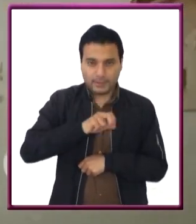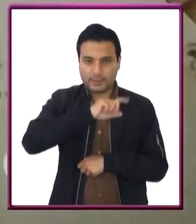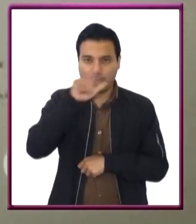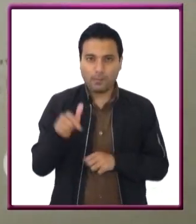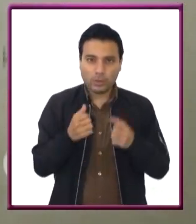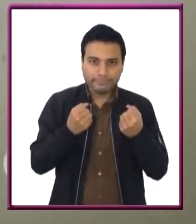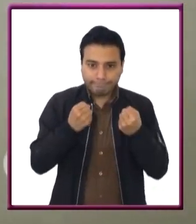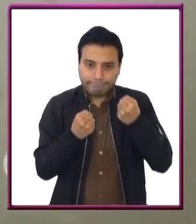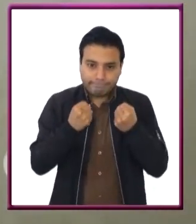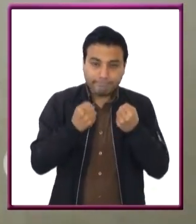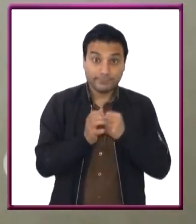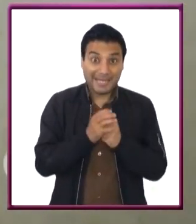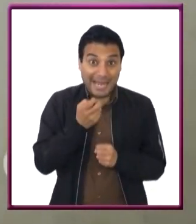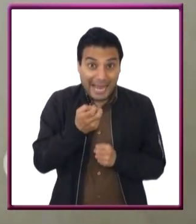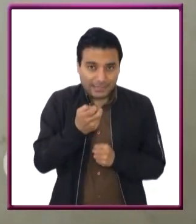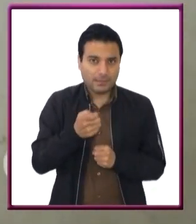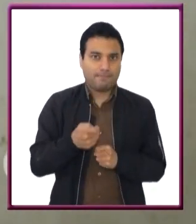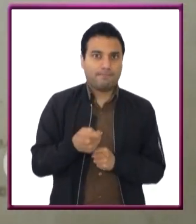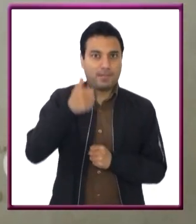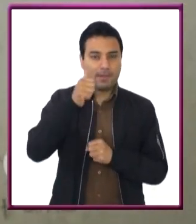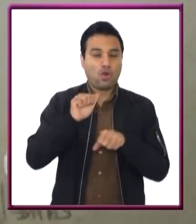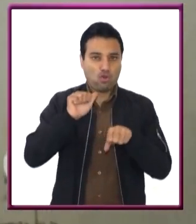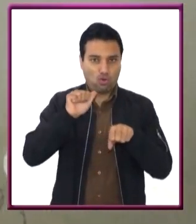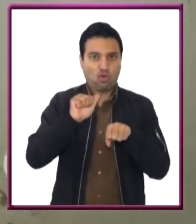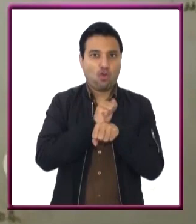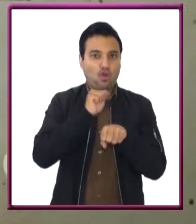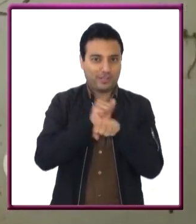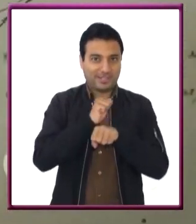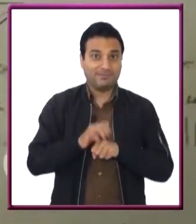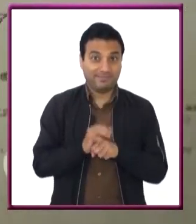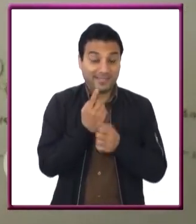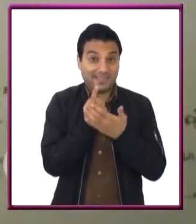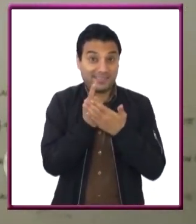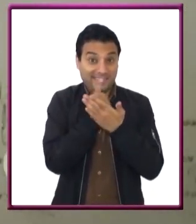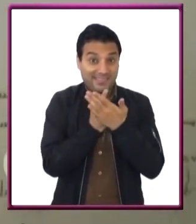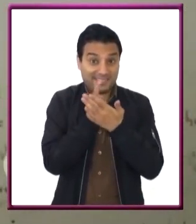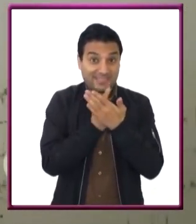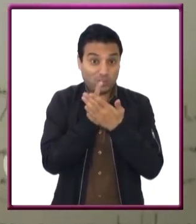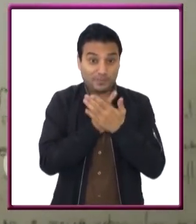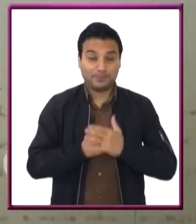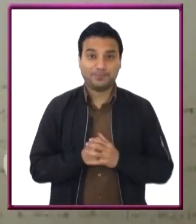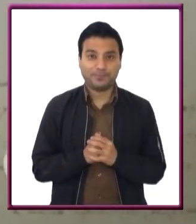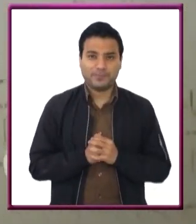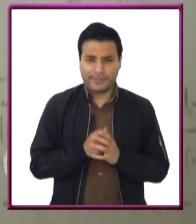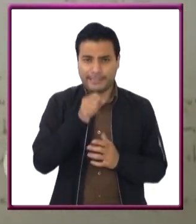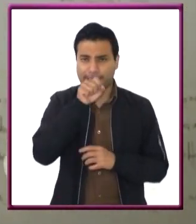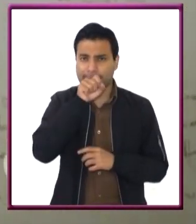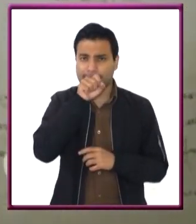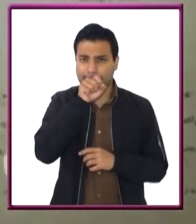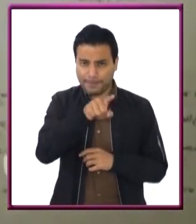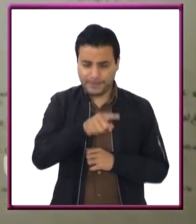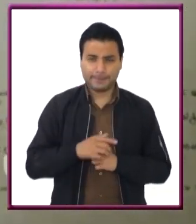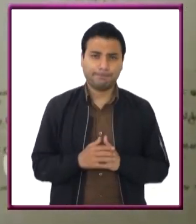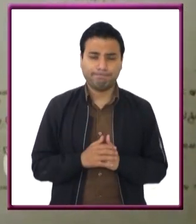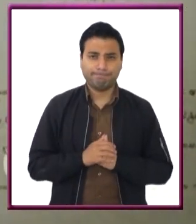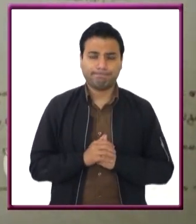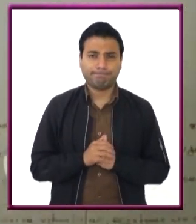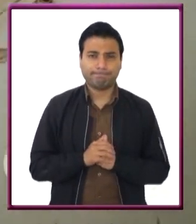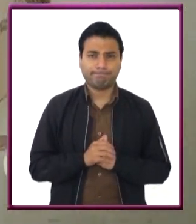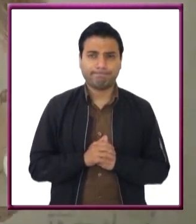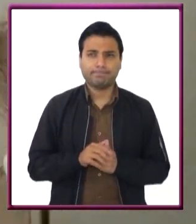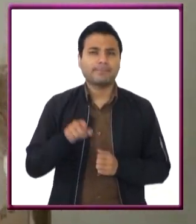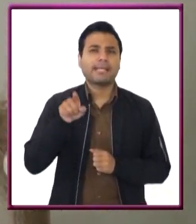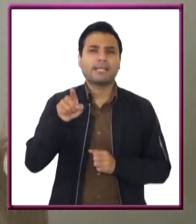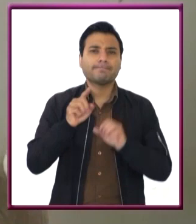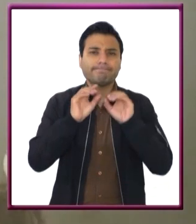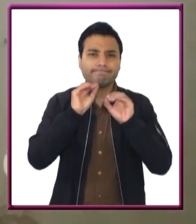pero bueno, es considerado el primer automóvil que se diseñó en la historia. También hizo